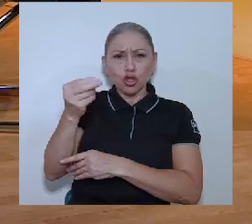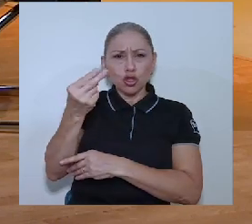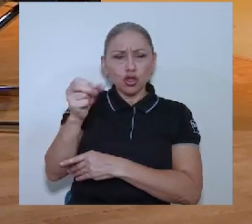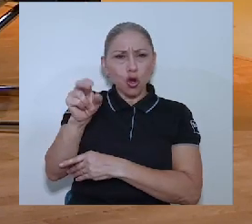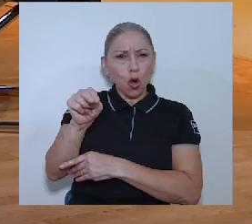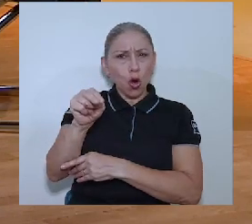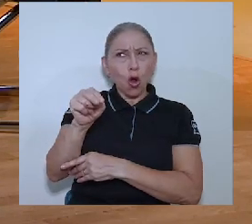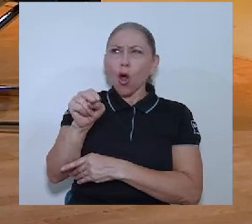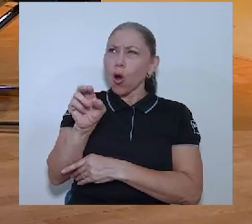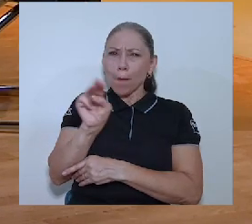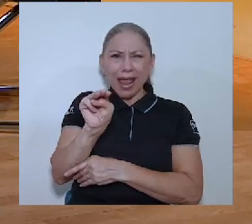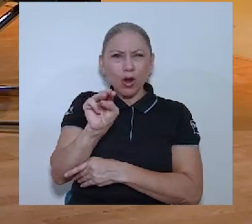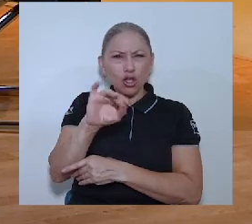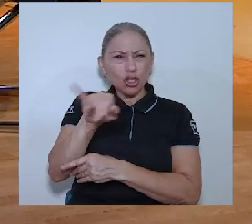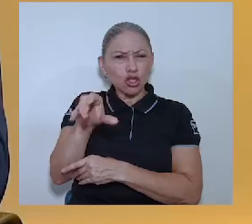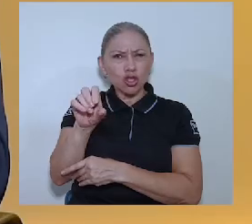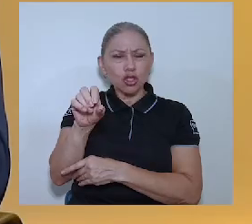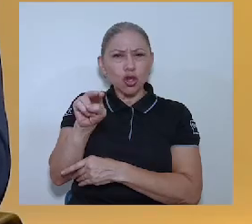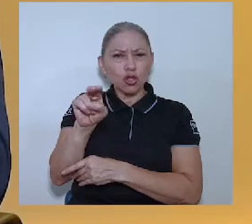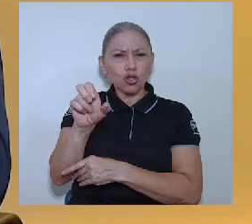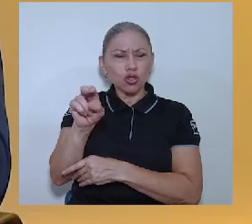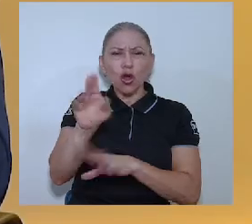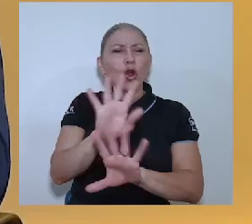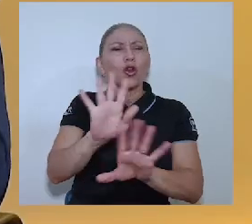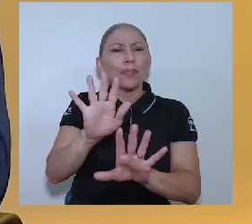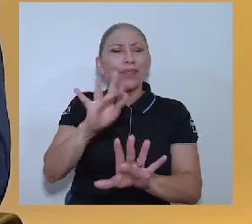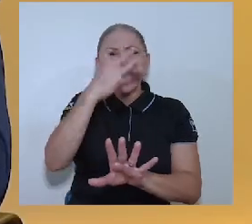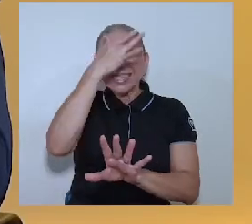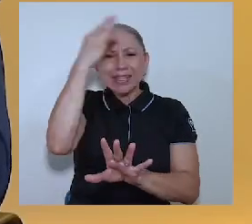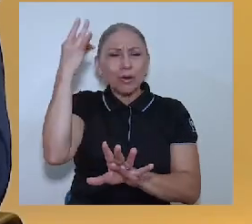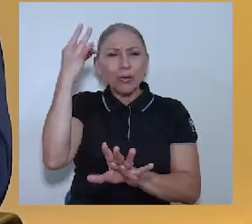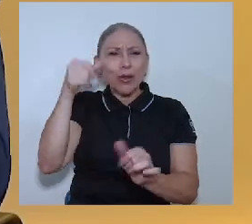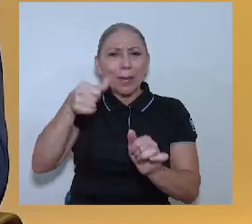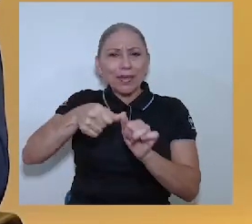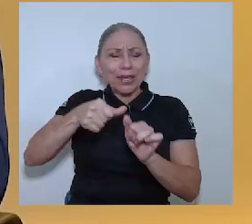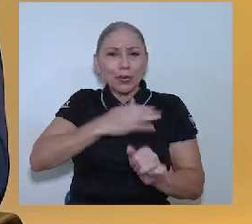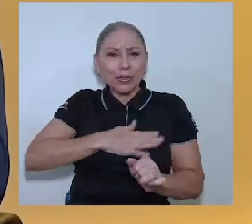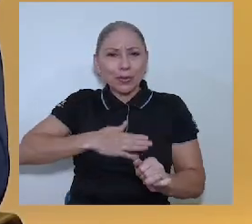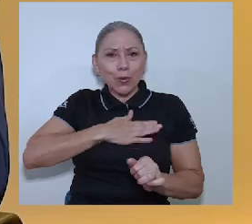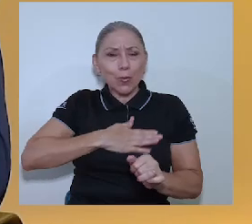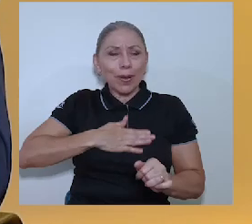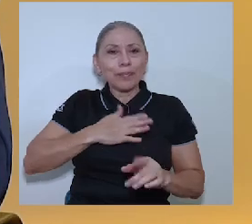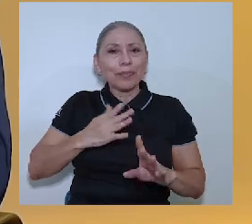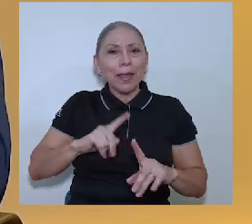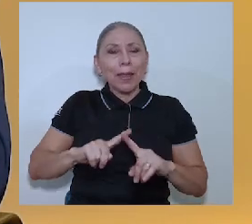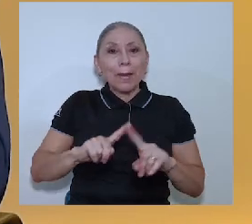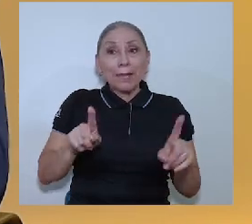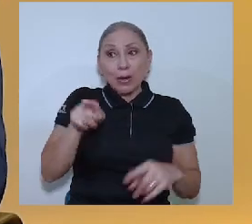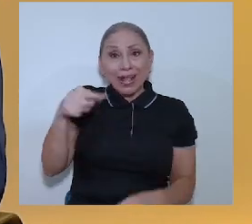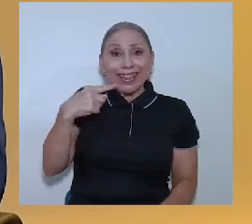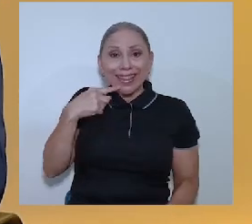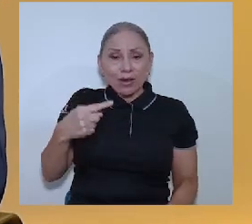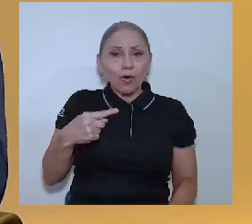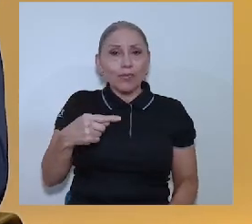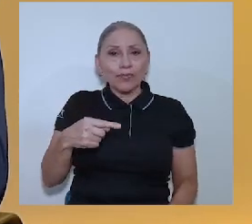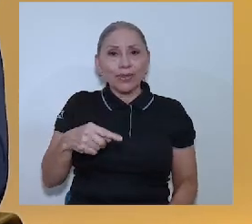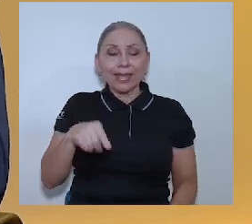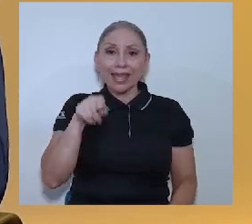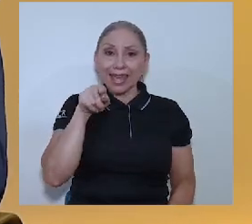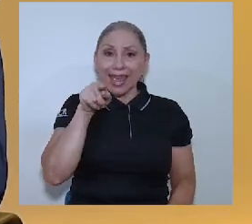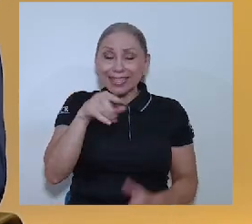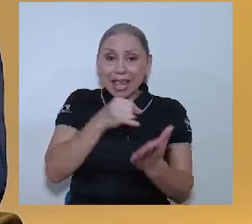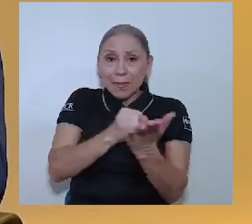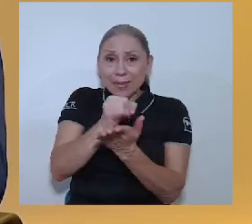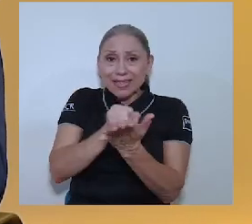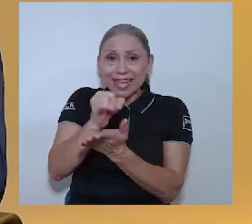Michael Johnson, no, se me olvidó el apellido, disculpe, pero de pronto dijo que esa investigación